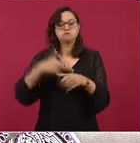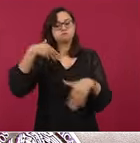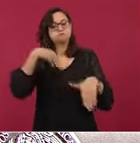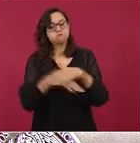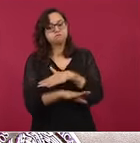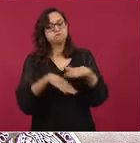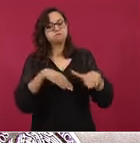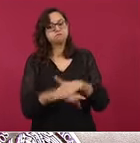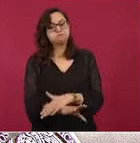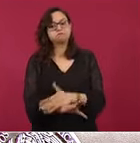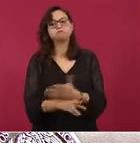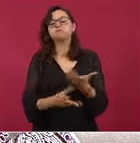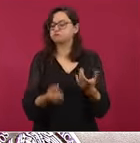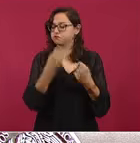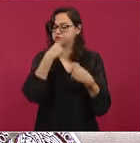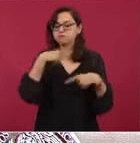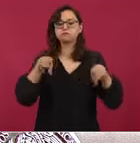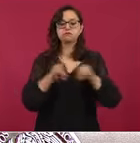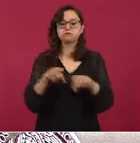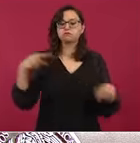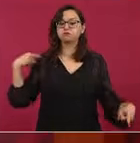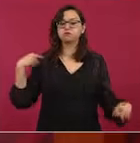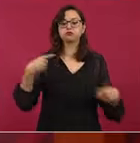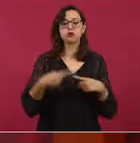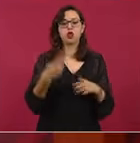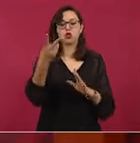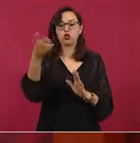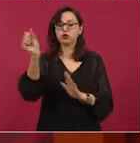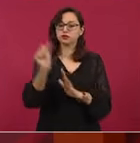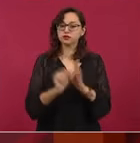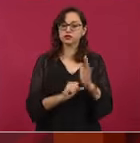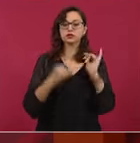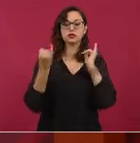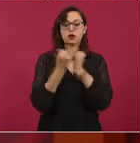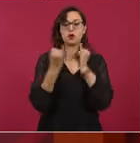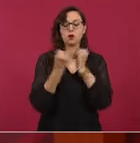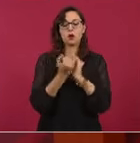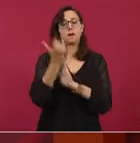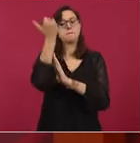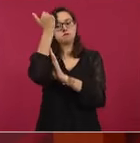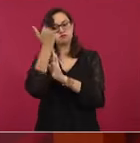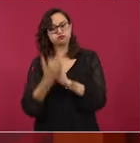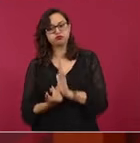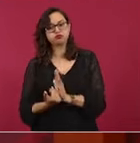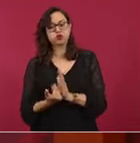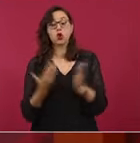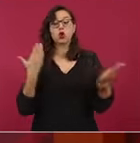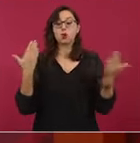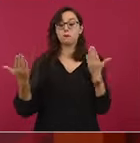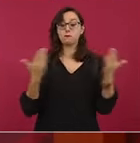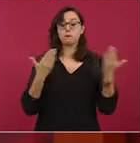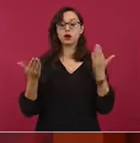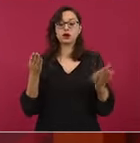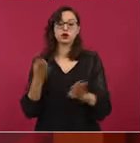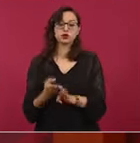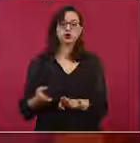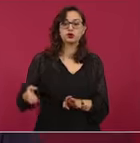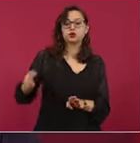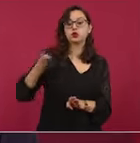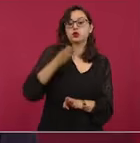todas las semanas recientes, en los últimos 2 meses, se ve este descenso y tomamos como referencia el punto máximo de la epidemia, la